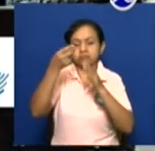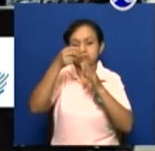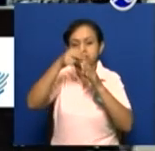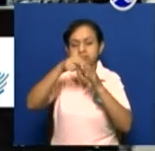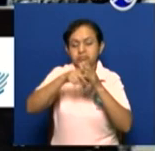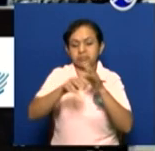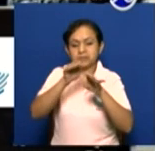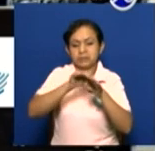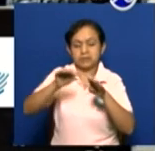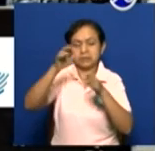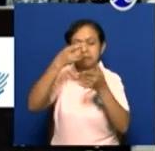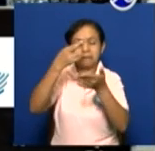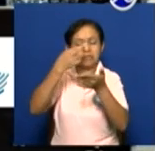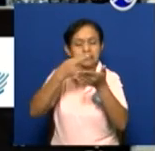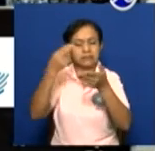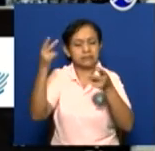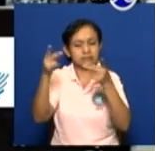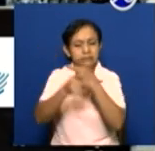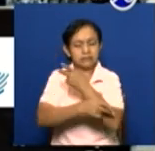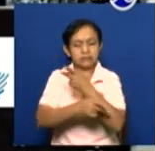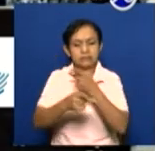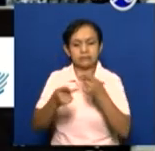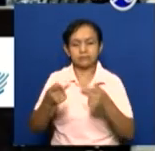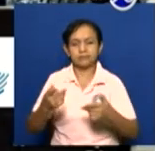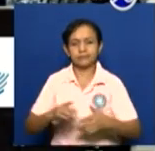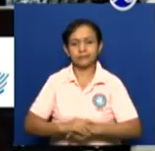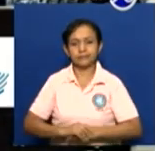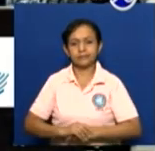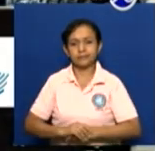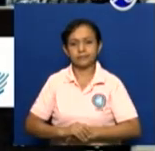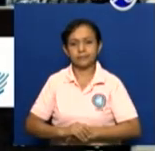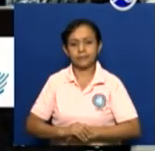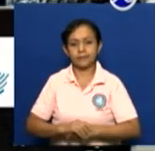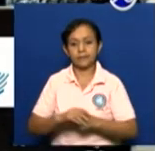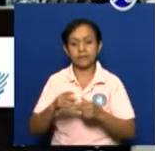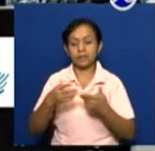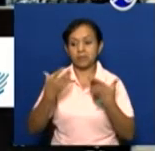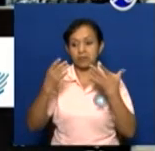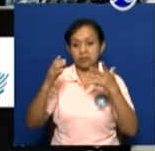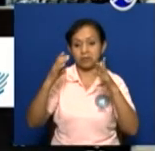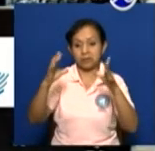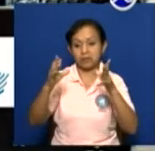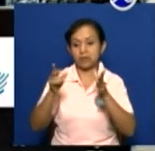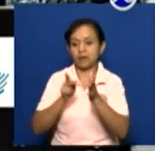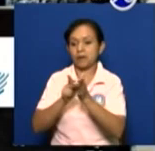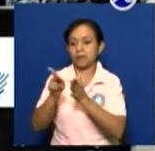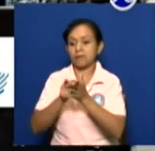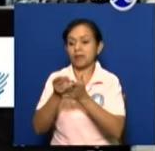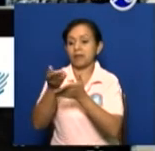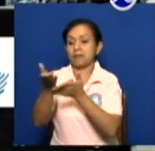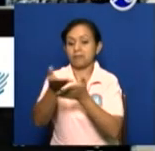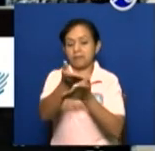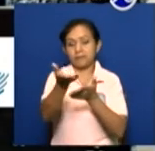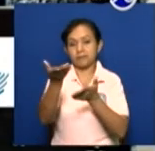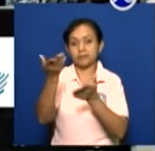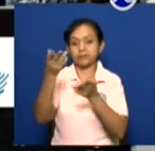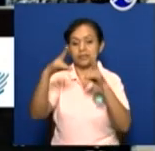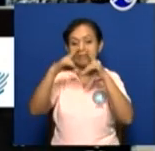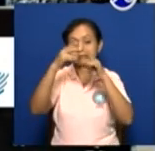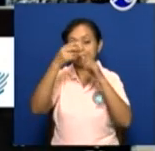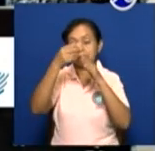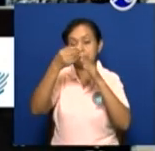más sangrienta indominia, pues las prebendas a los partidarios han hundido a la